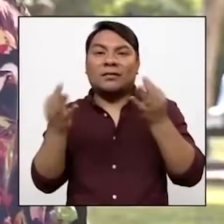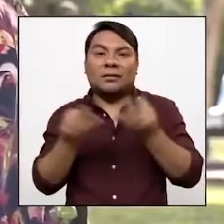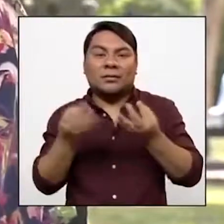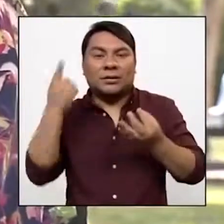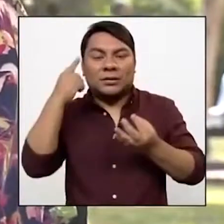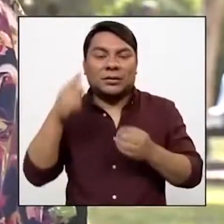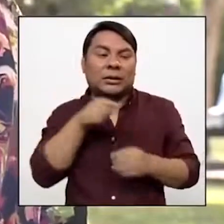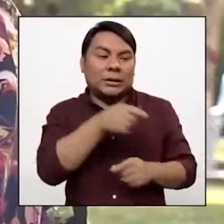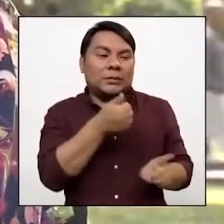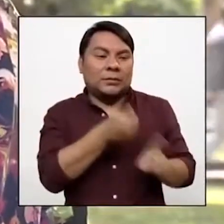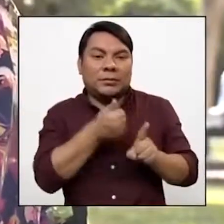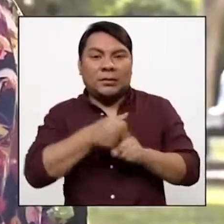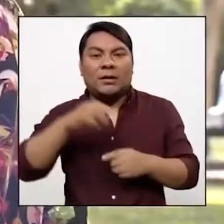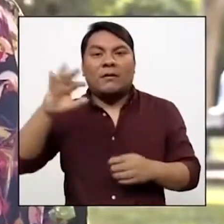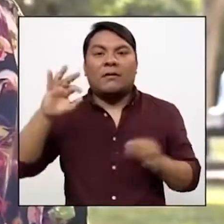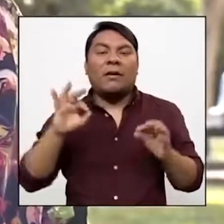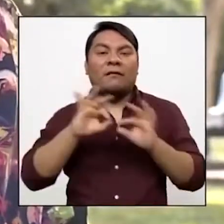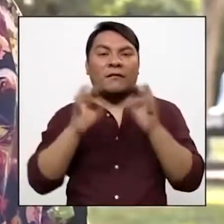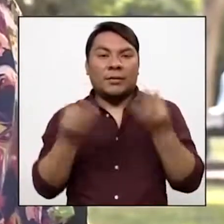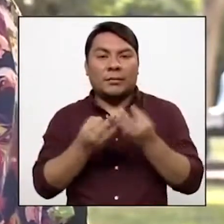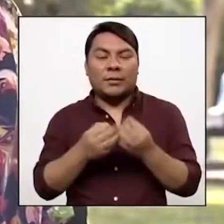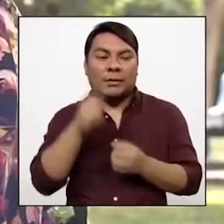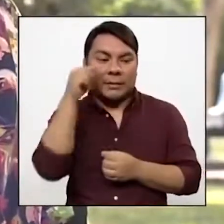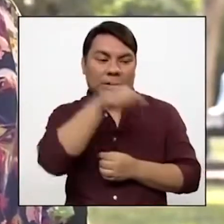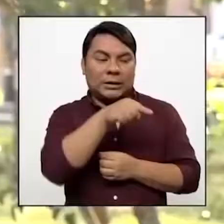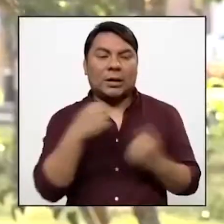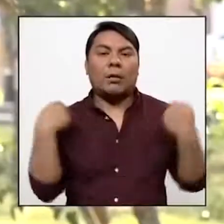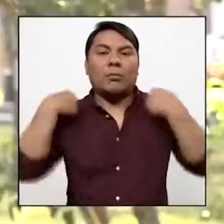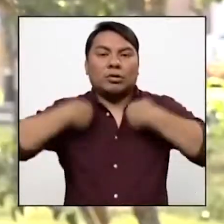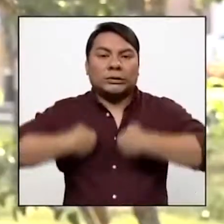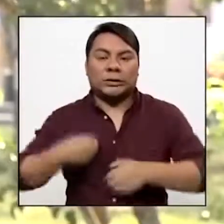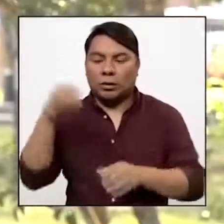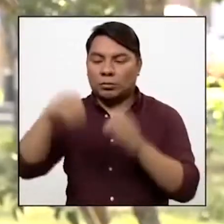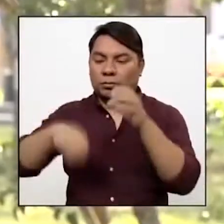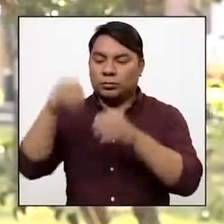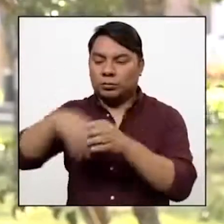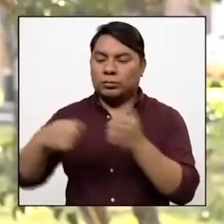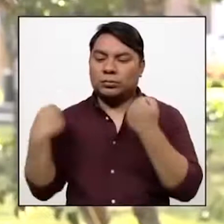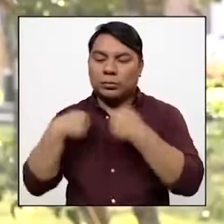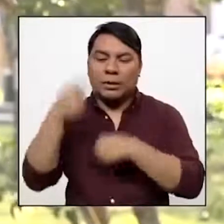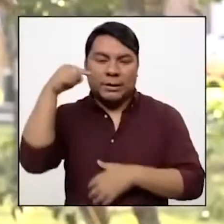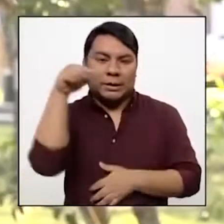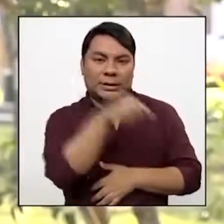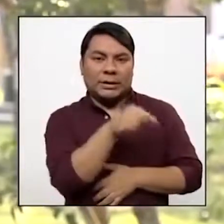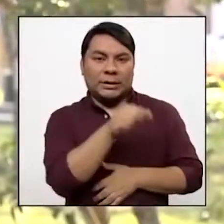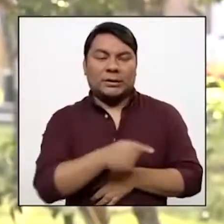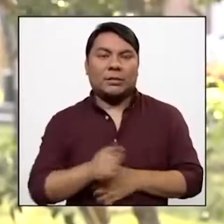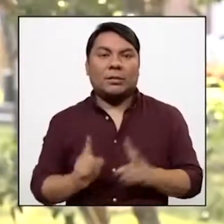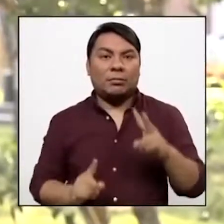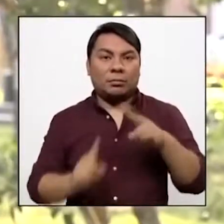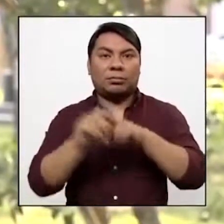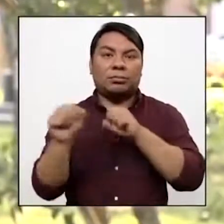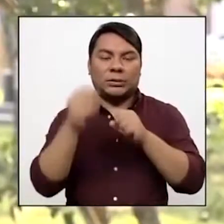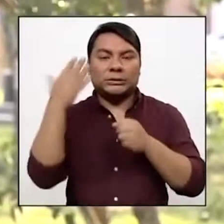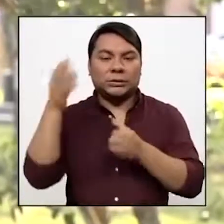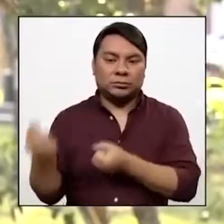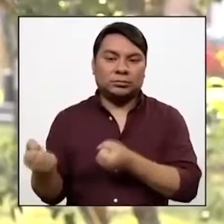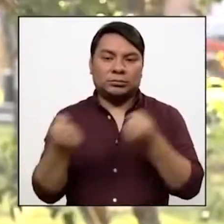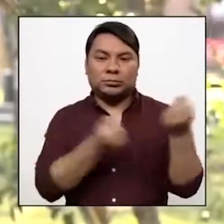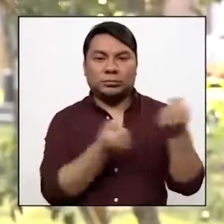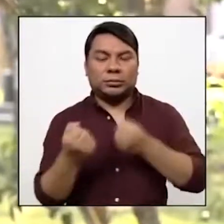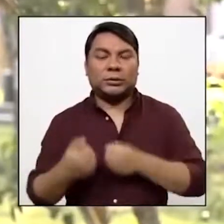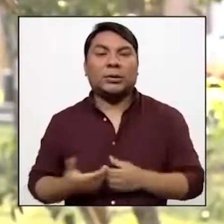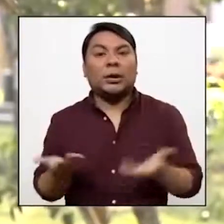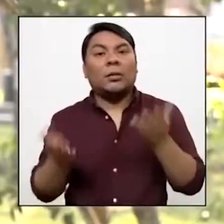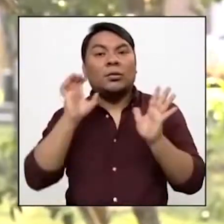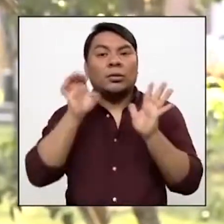una mochila adecuada para él o ella. Y no solamente eso, sino que permanentemente, si tenemos enfermedades